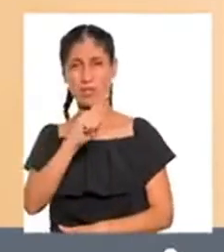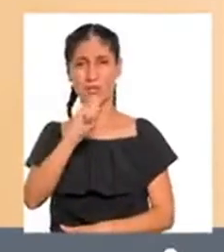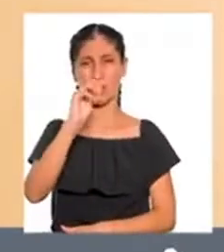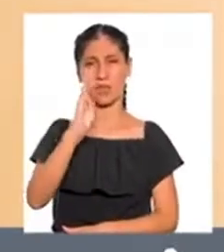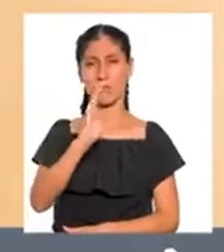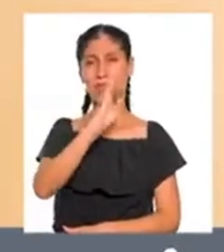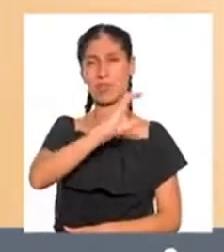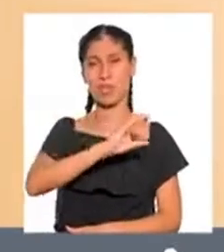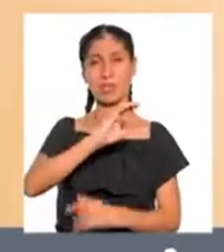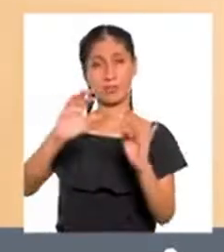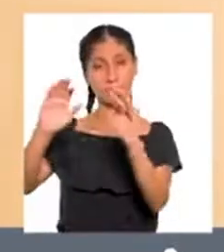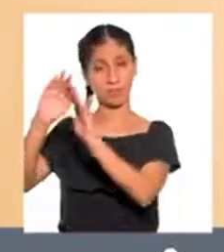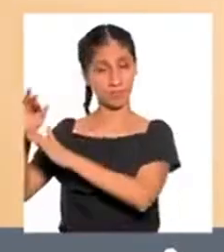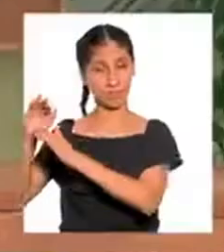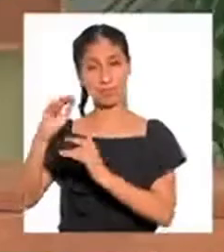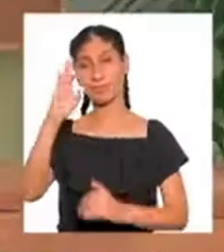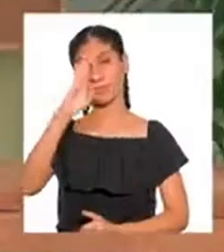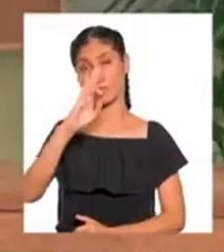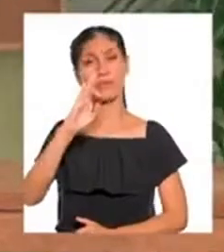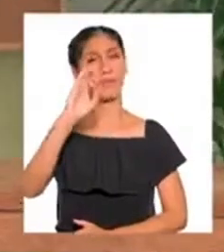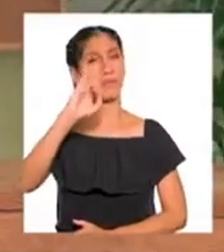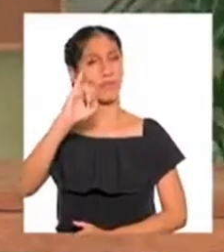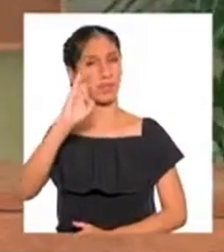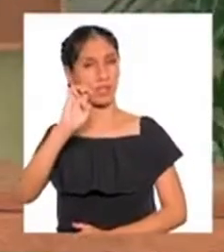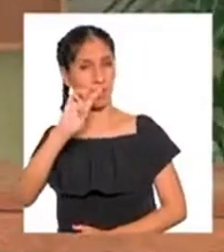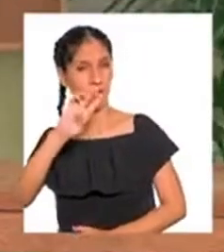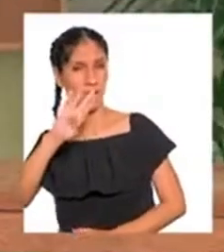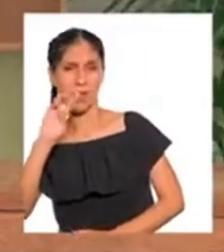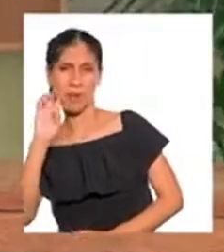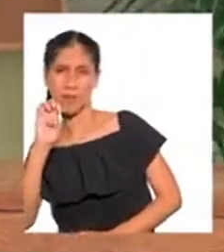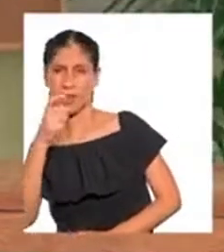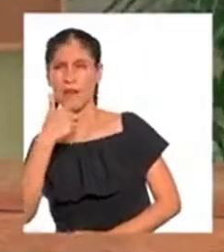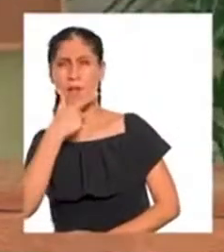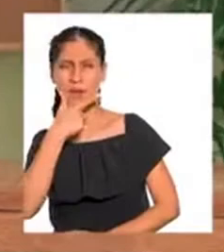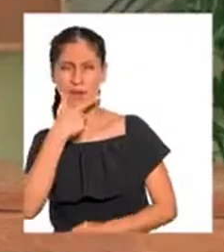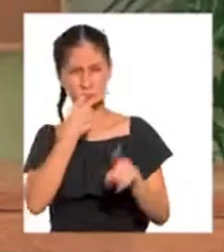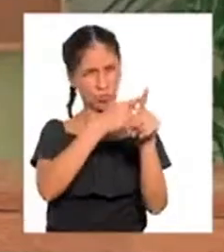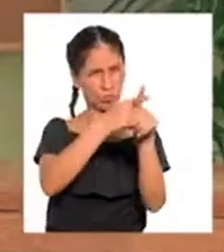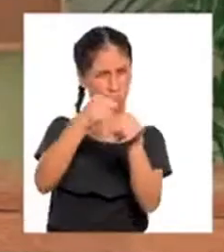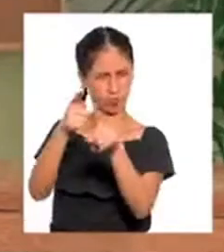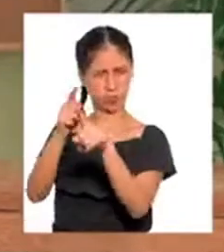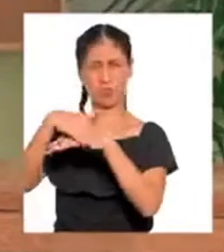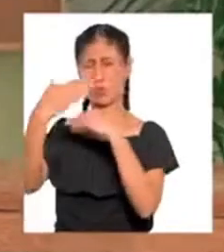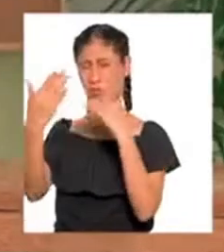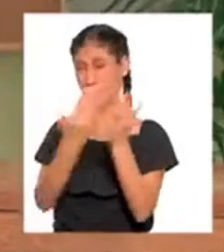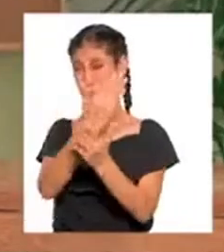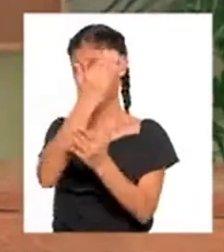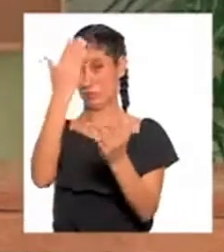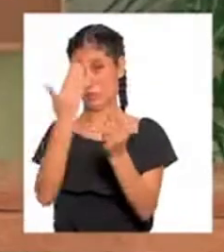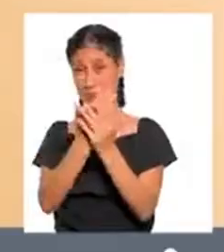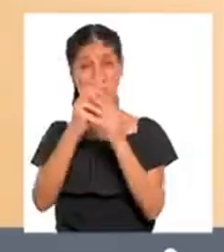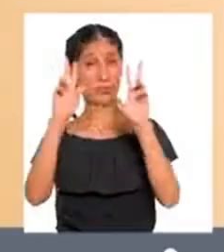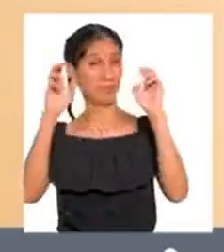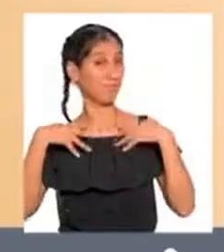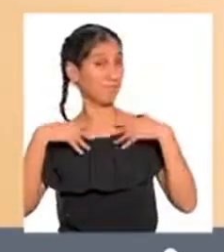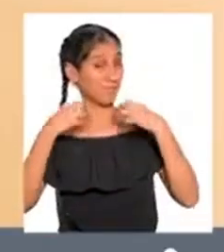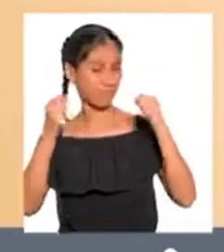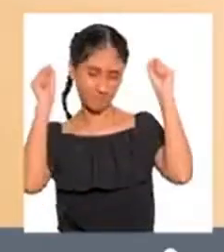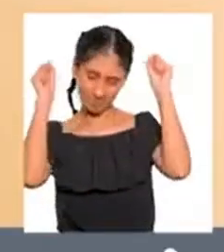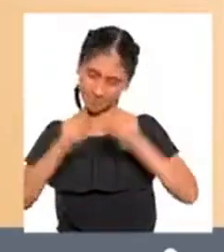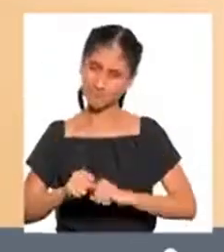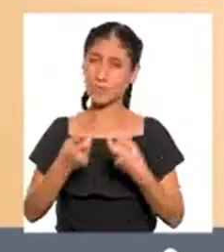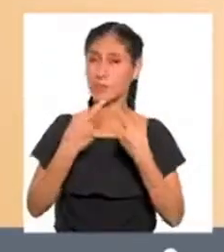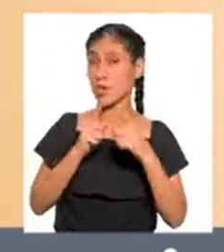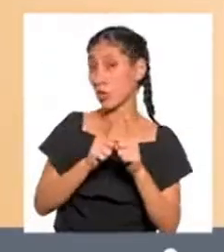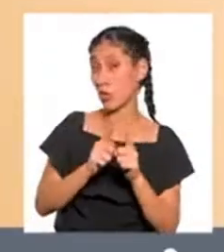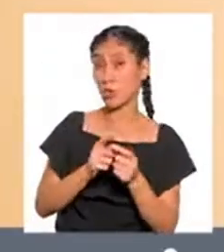fiebre amarilla, entre otras. Todo eso me imagino que hizo colapsar el sistema de salud, ¿verdad? Claro, Mario,